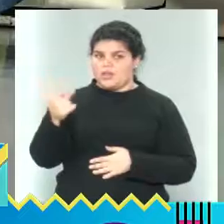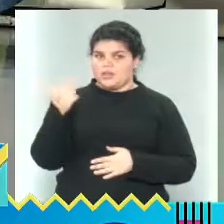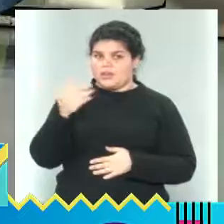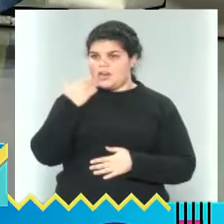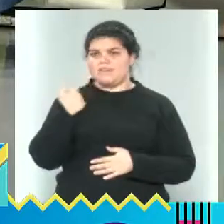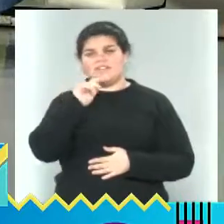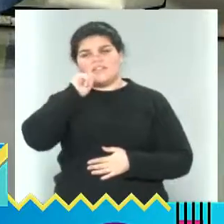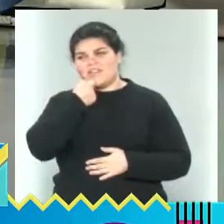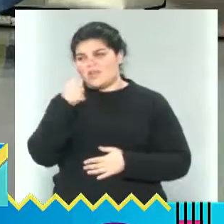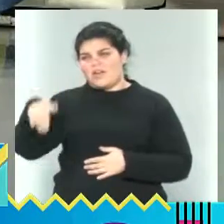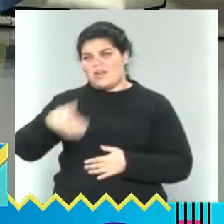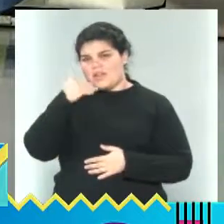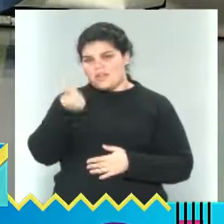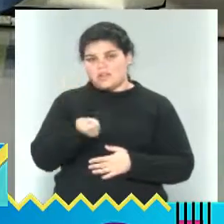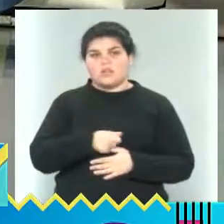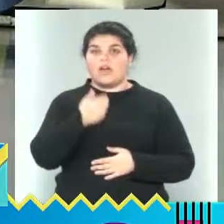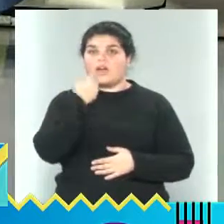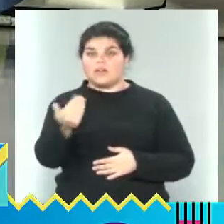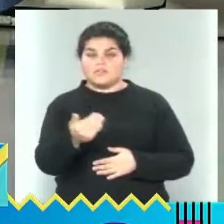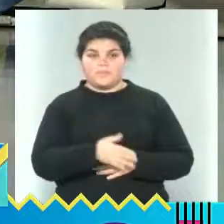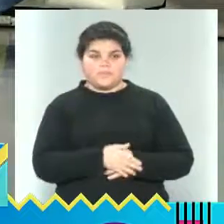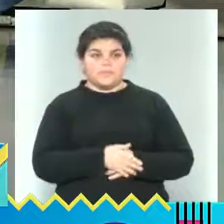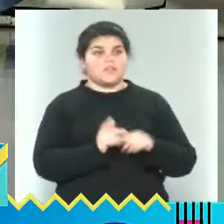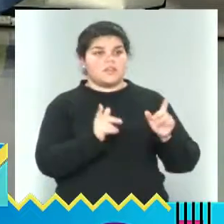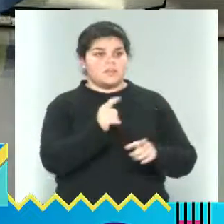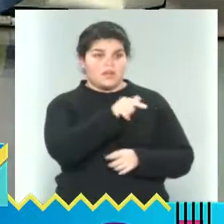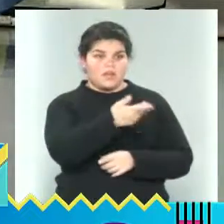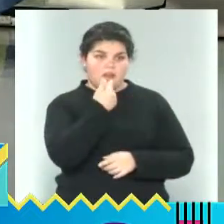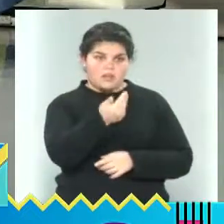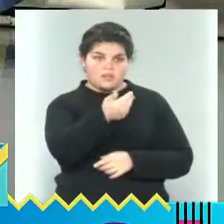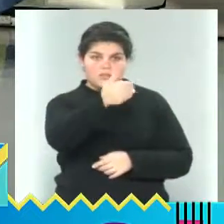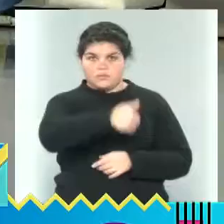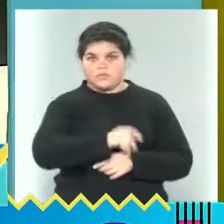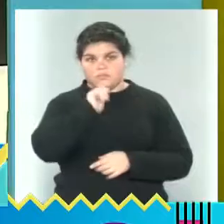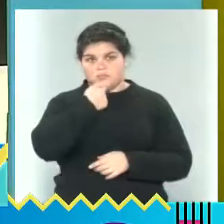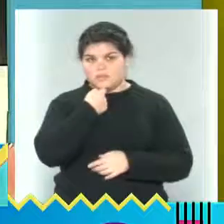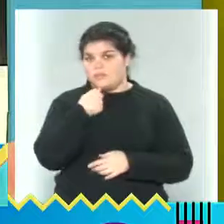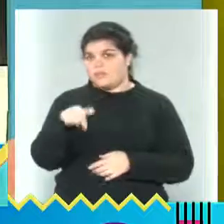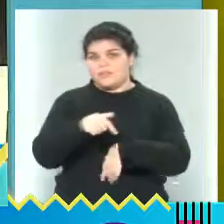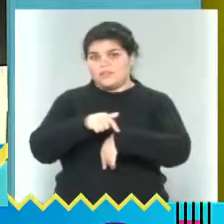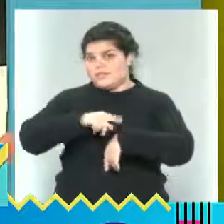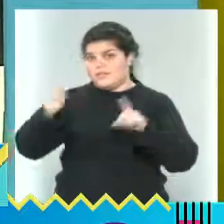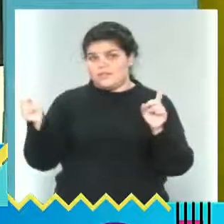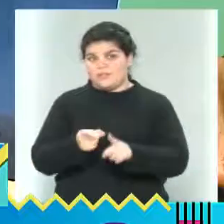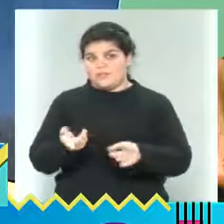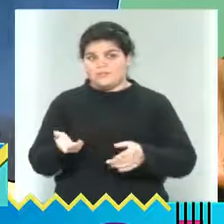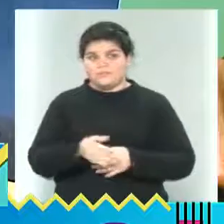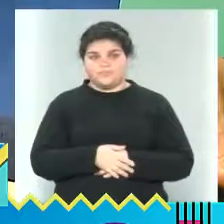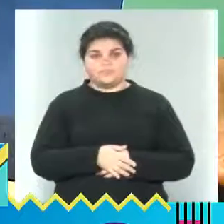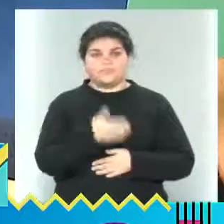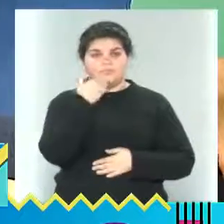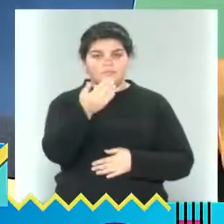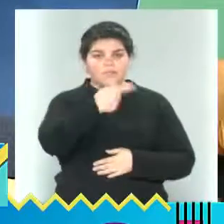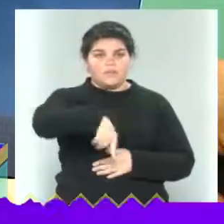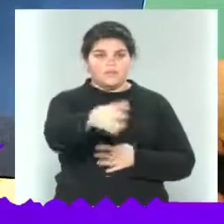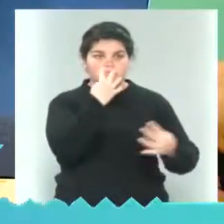Miriam, muchísimas gracias por haber estado presente. Ricardo, muchísimas gracias también. Como siempre. Muchas gracias. No nos queda tiempo, claramente, bueno, fue corto. Agradecerles a ustedes que han